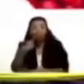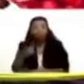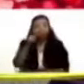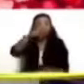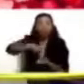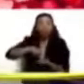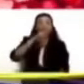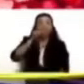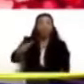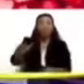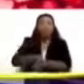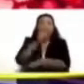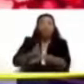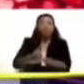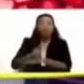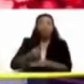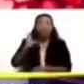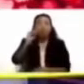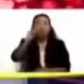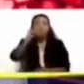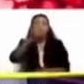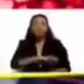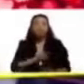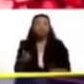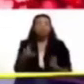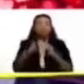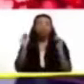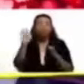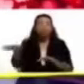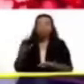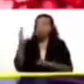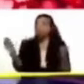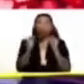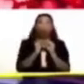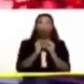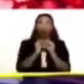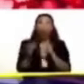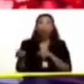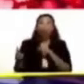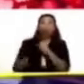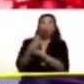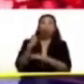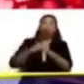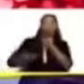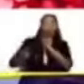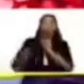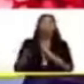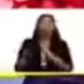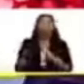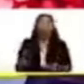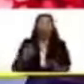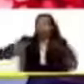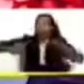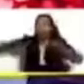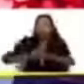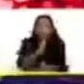acusó a toda Occidente de comunista, de socialista. Todo el que no piense como él es comunista y debe ser